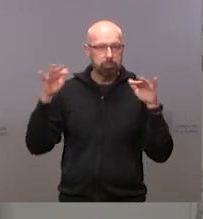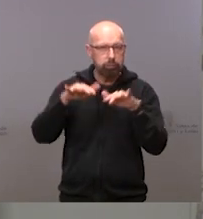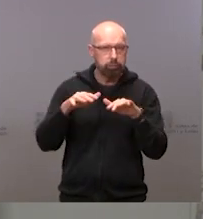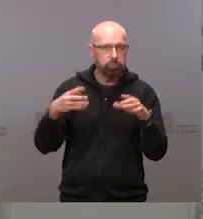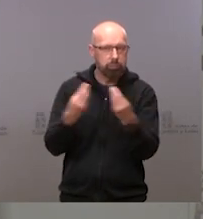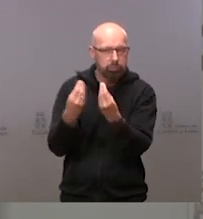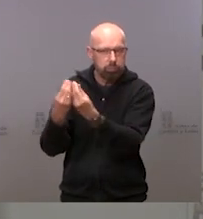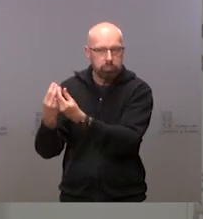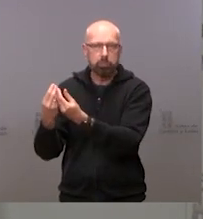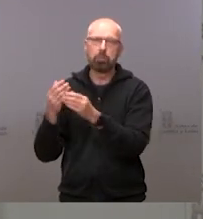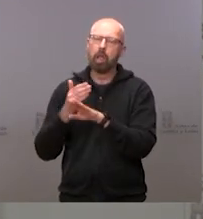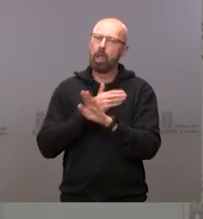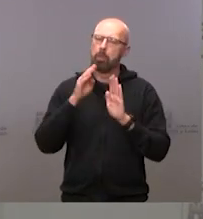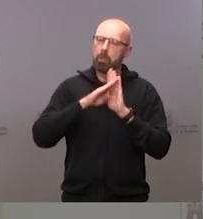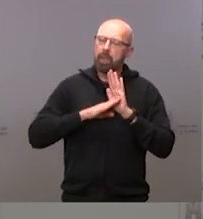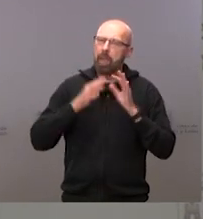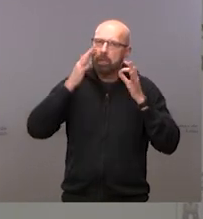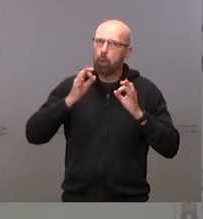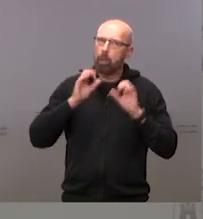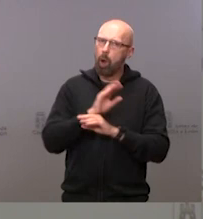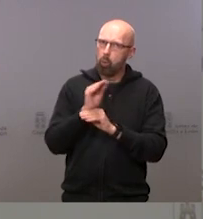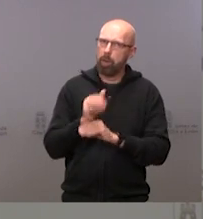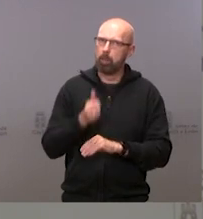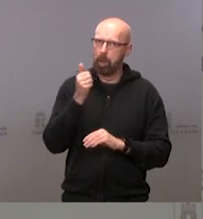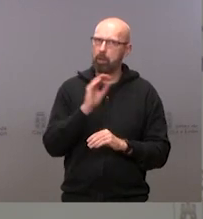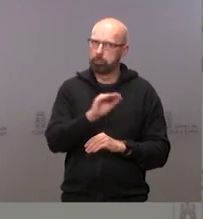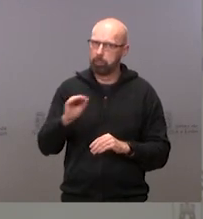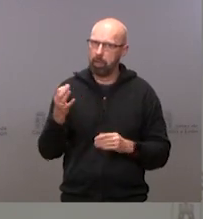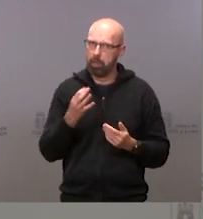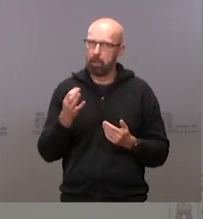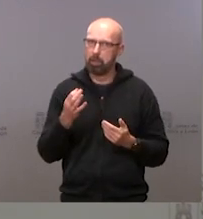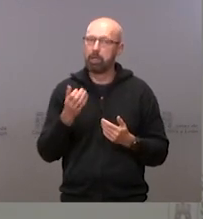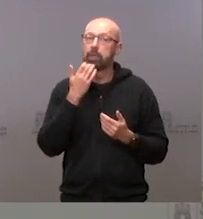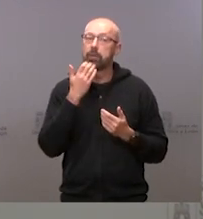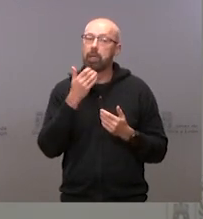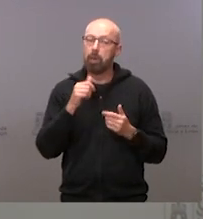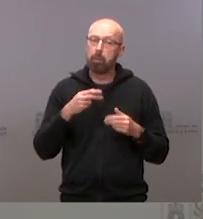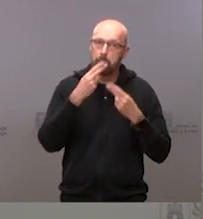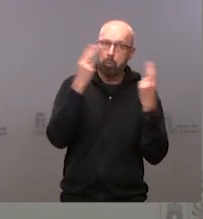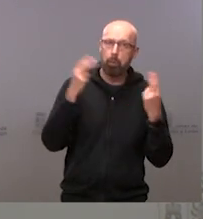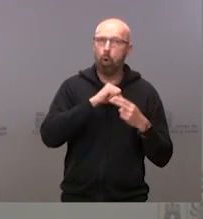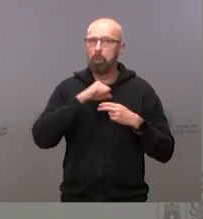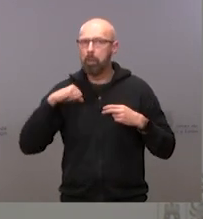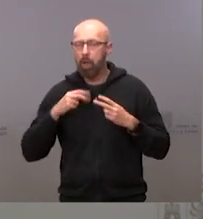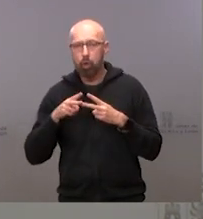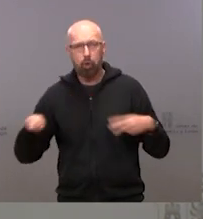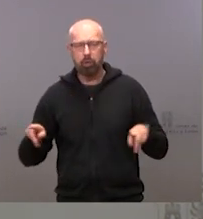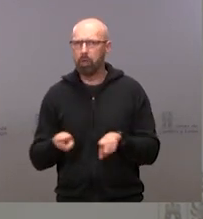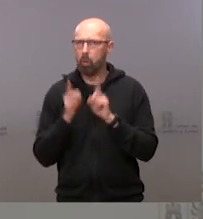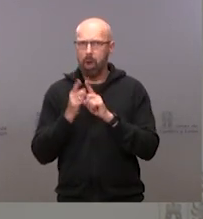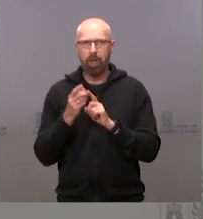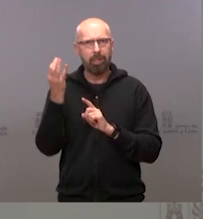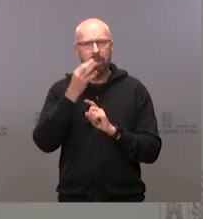máximas medidas de seguridad estos eventos sean públicos o privados como digo deben